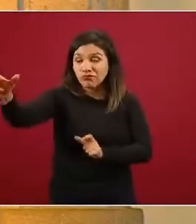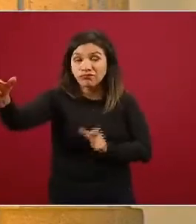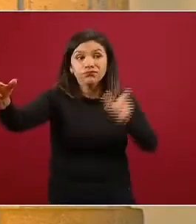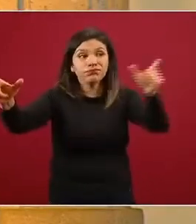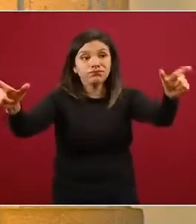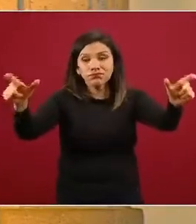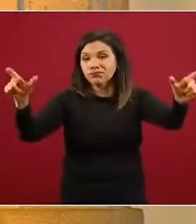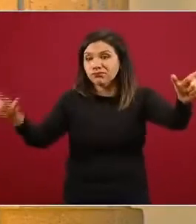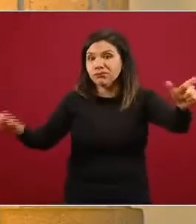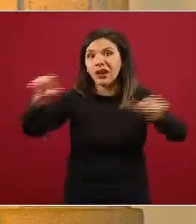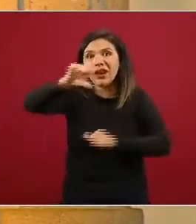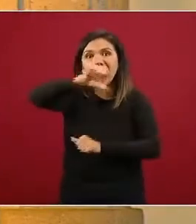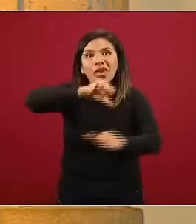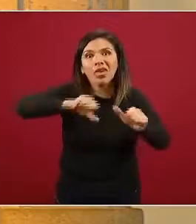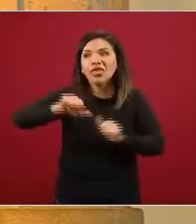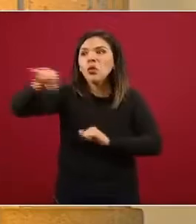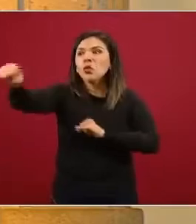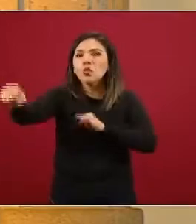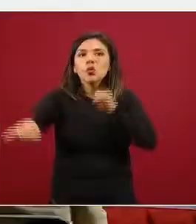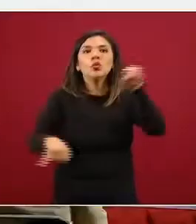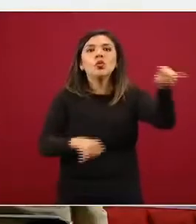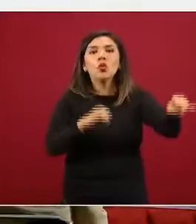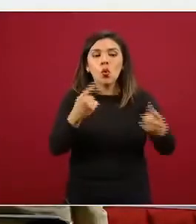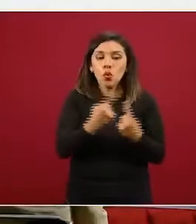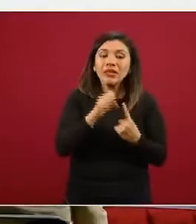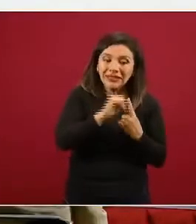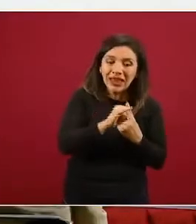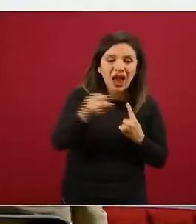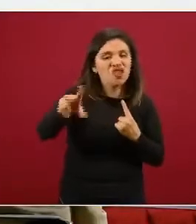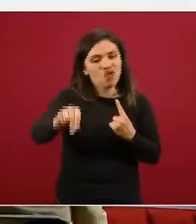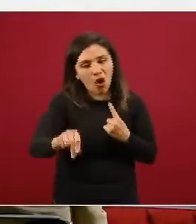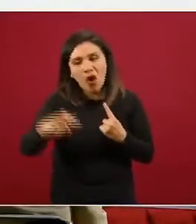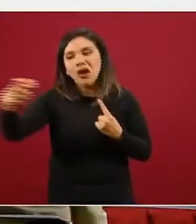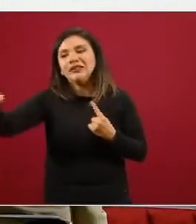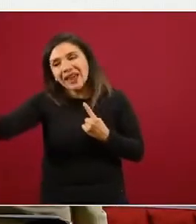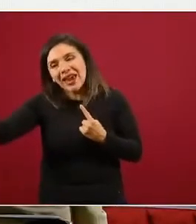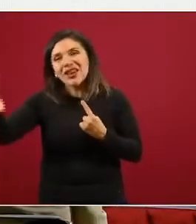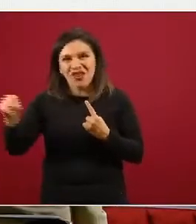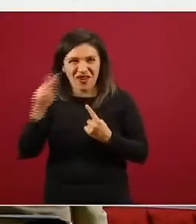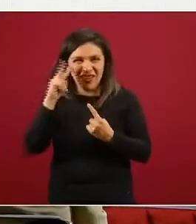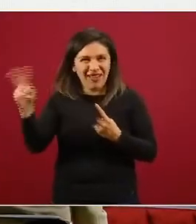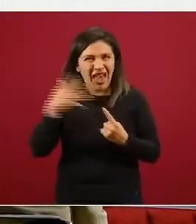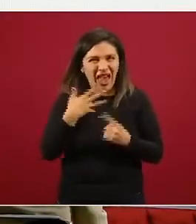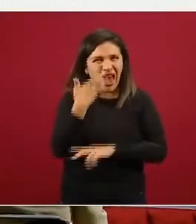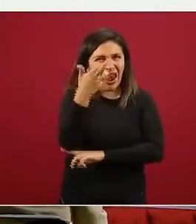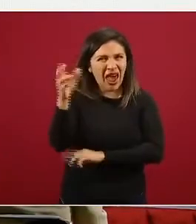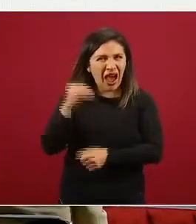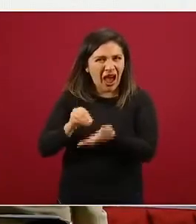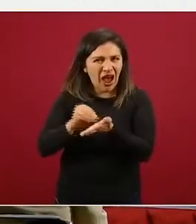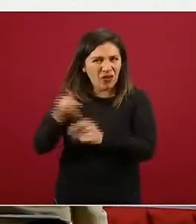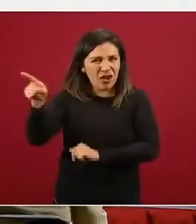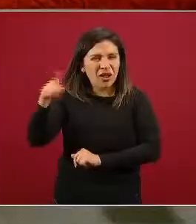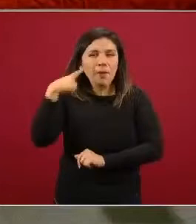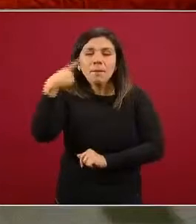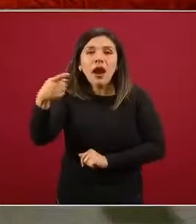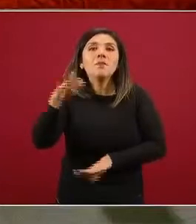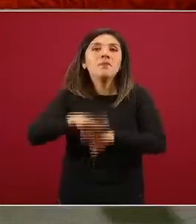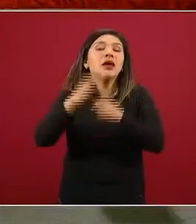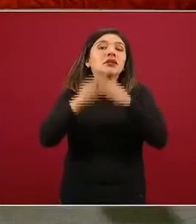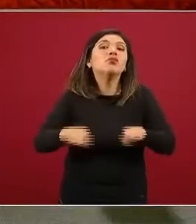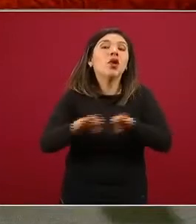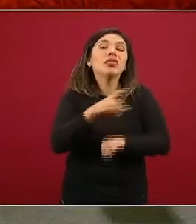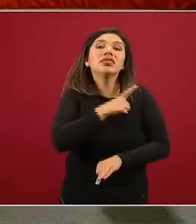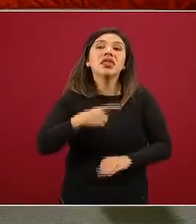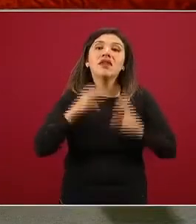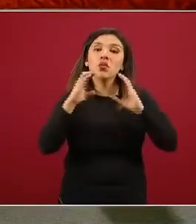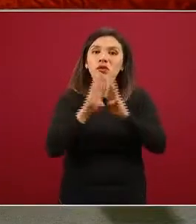están intercaladas. Una mesa sí se usa, una mesa no se usa, para que exista lo más importante, que es